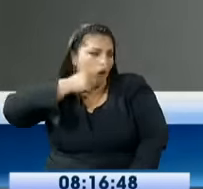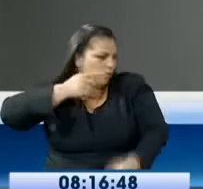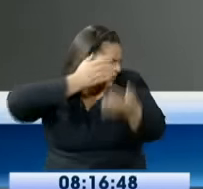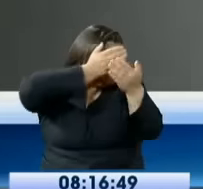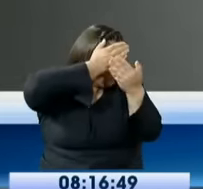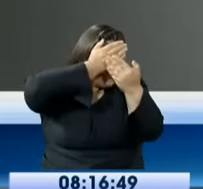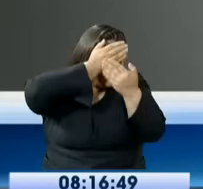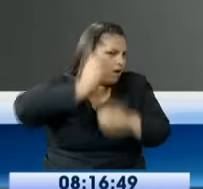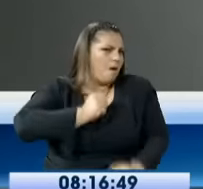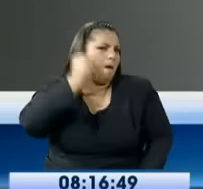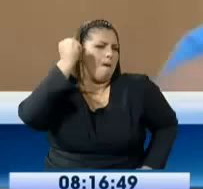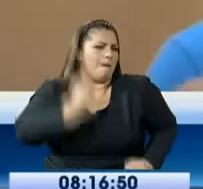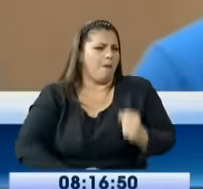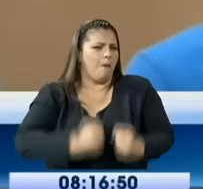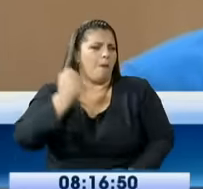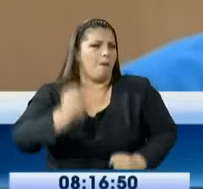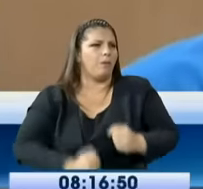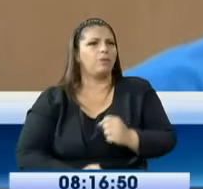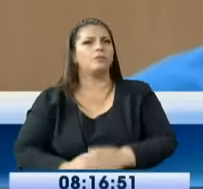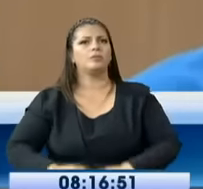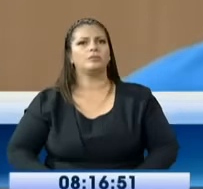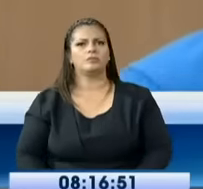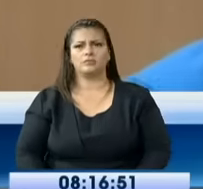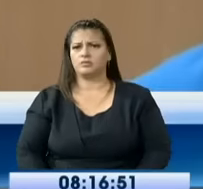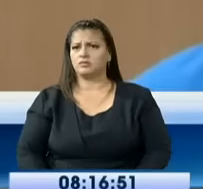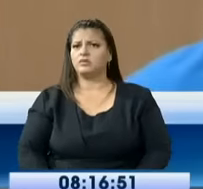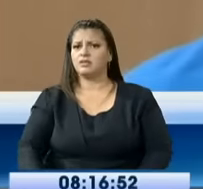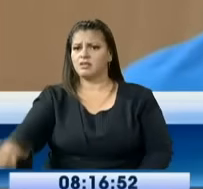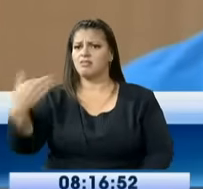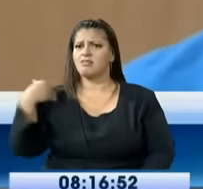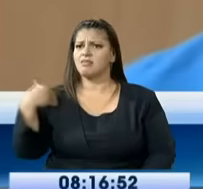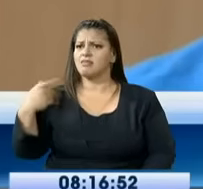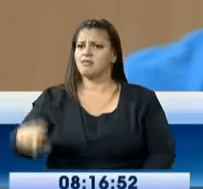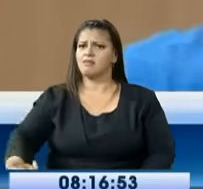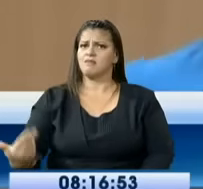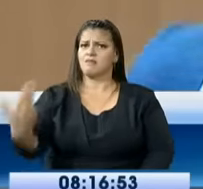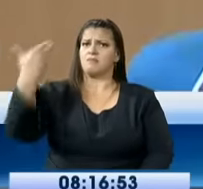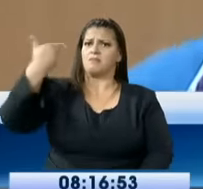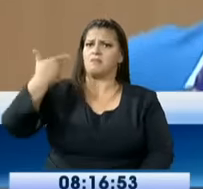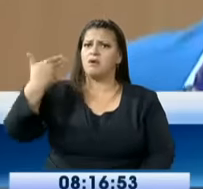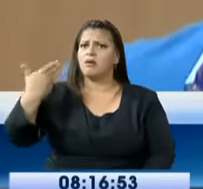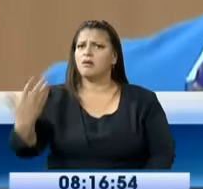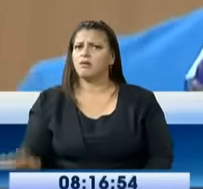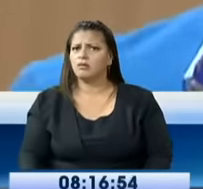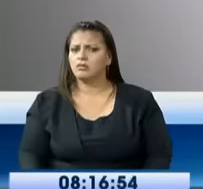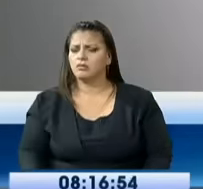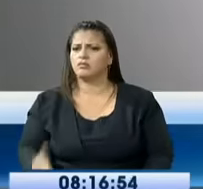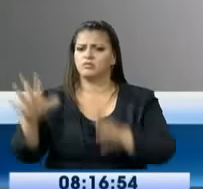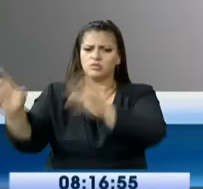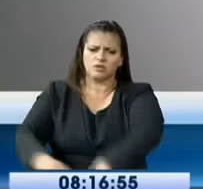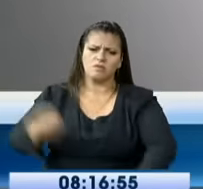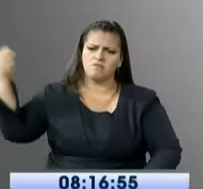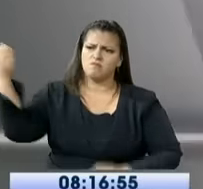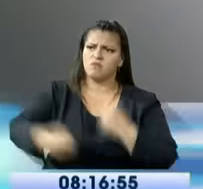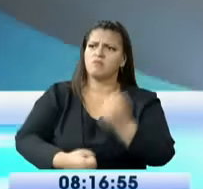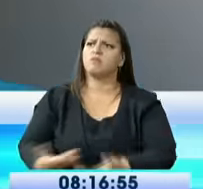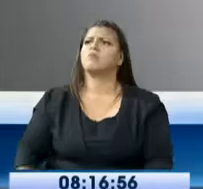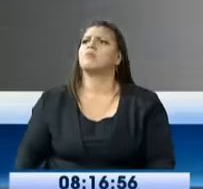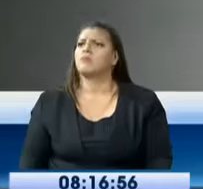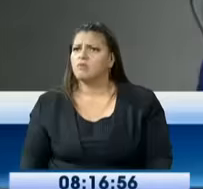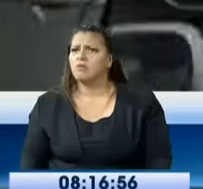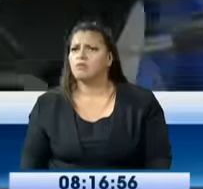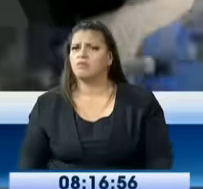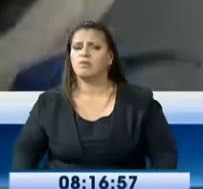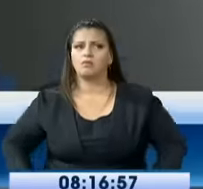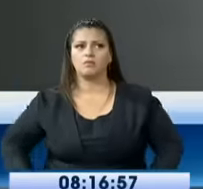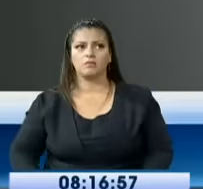salieron corriendo los dos. Peleó con la persona que tiene el arma. Él la cogió, le dio una paliza. En medio de la huida, uno